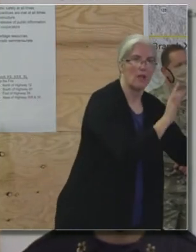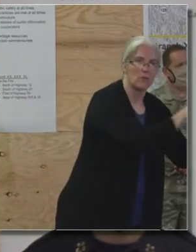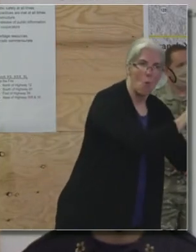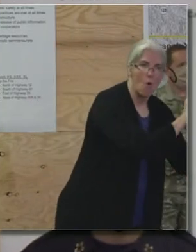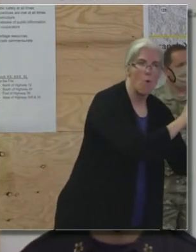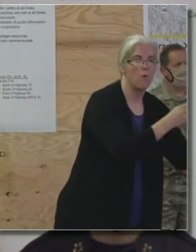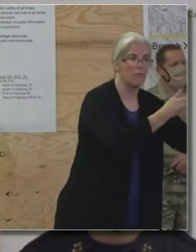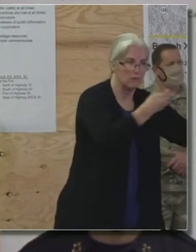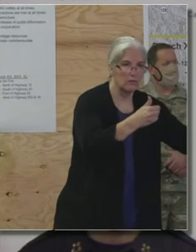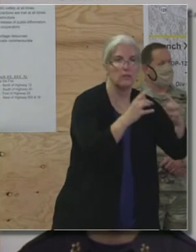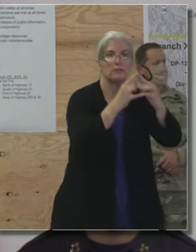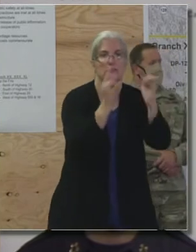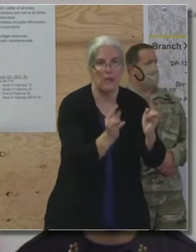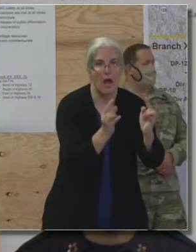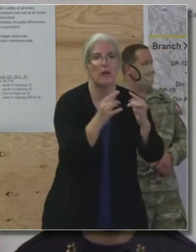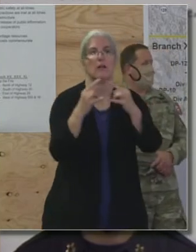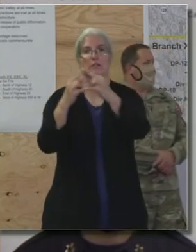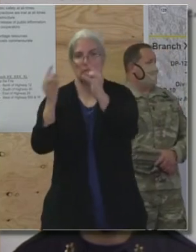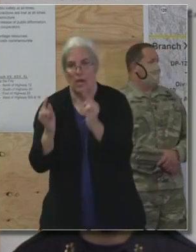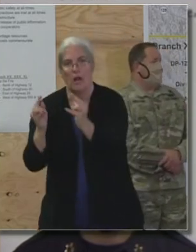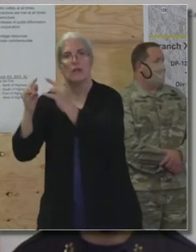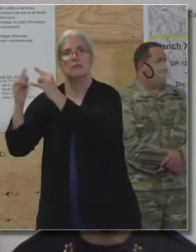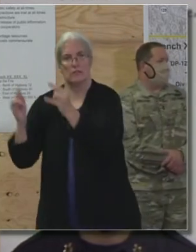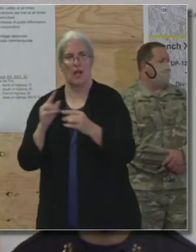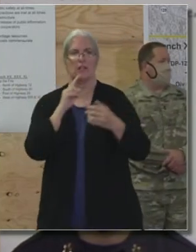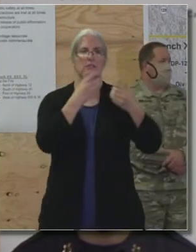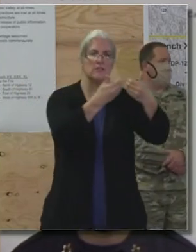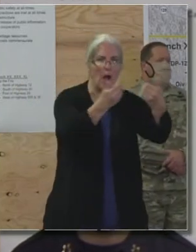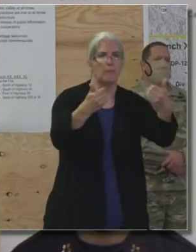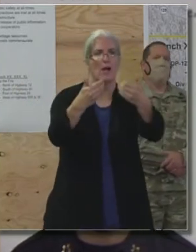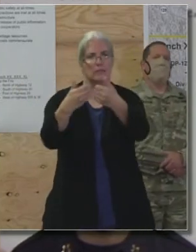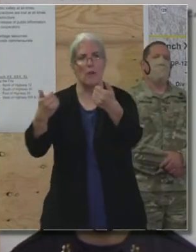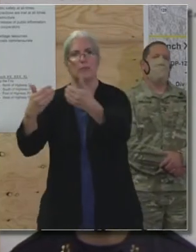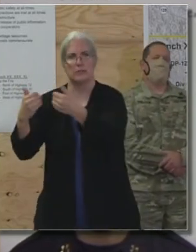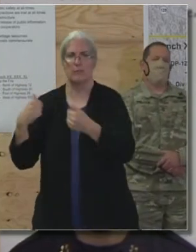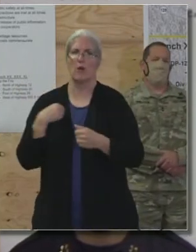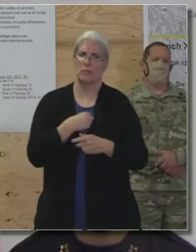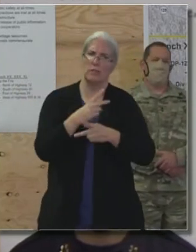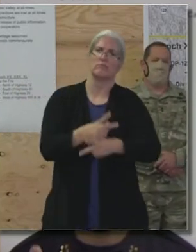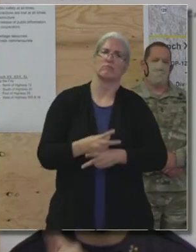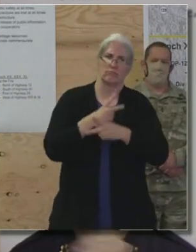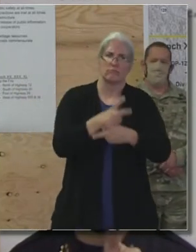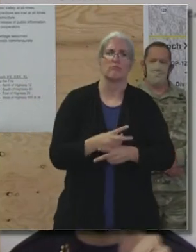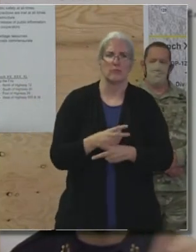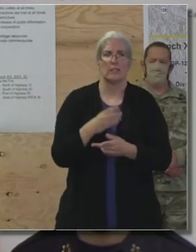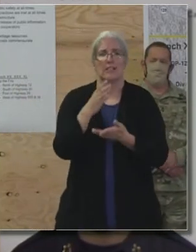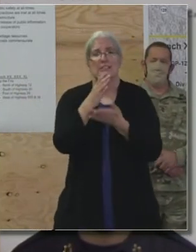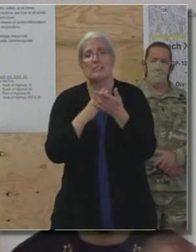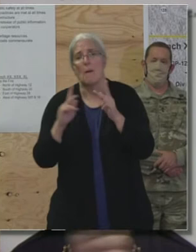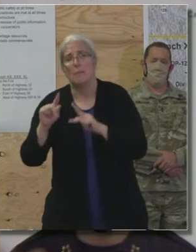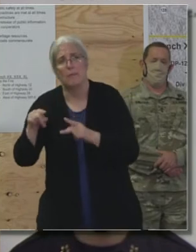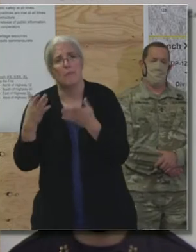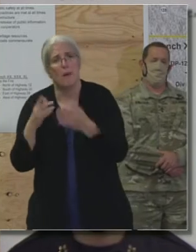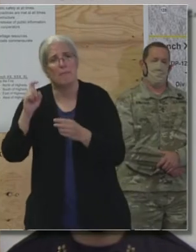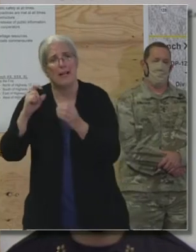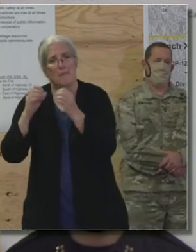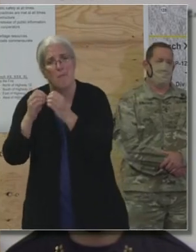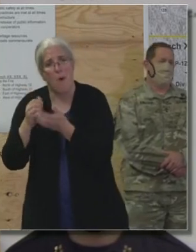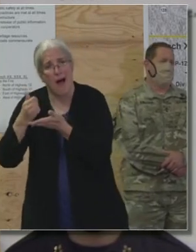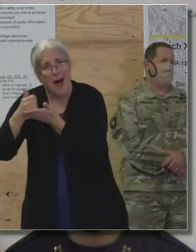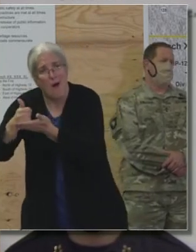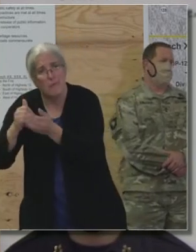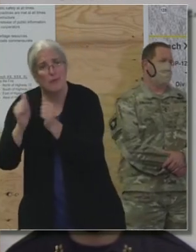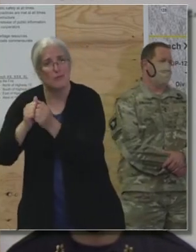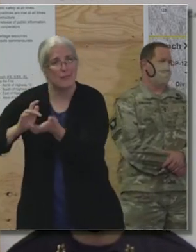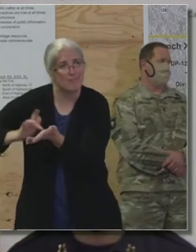individuos y pueden ver áreas para separar a la gente para personas que necesitan más ayuda médica todo esto